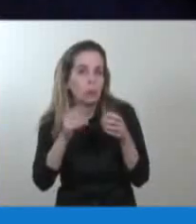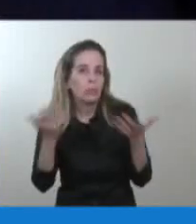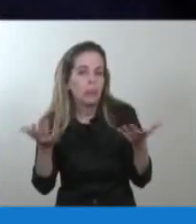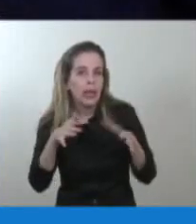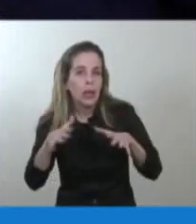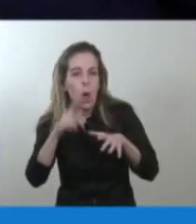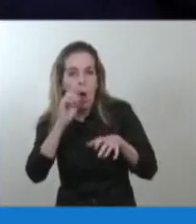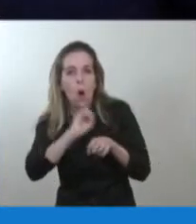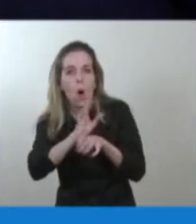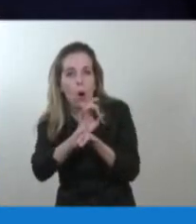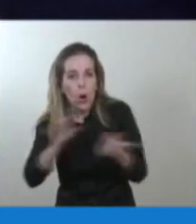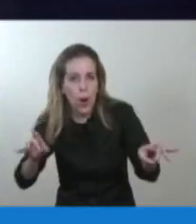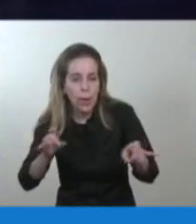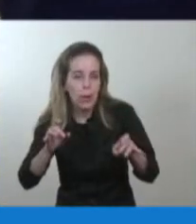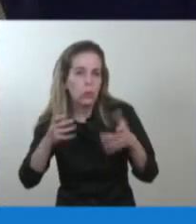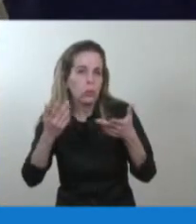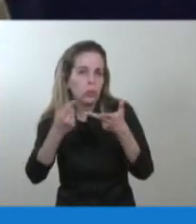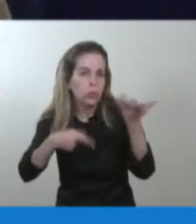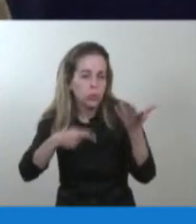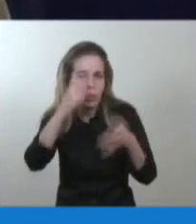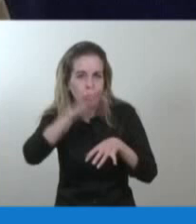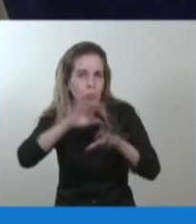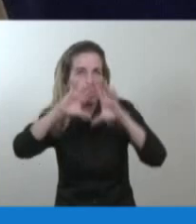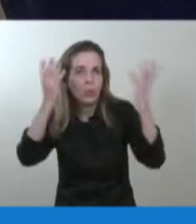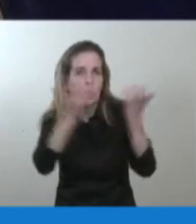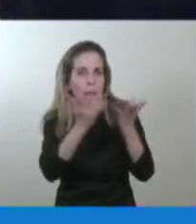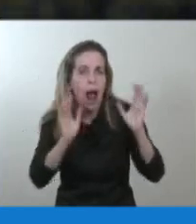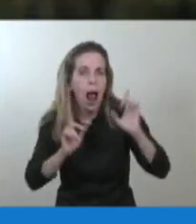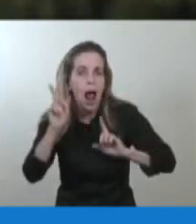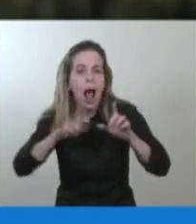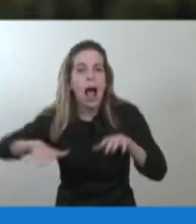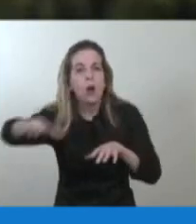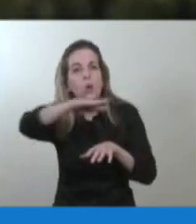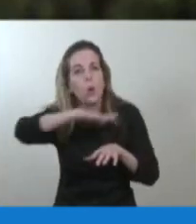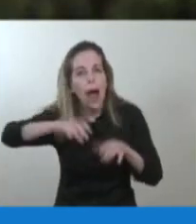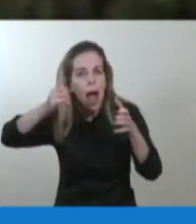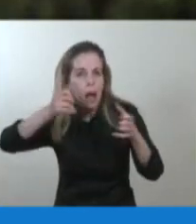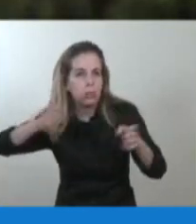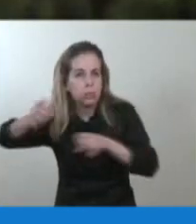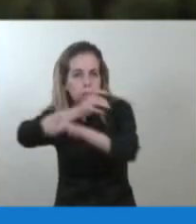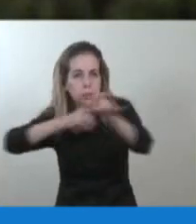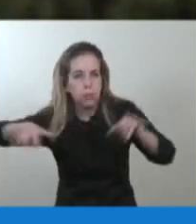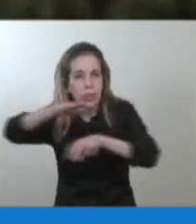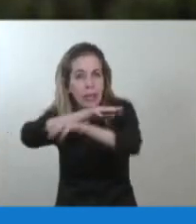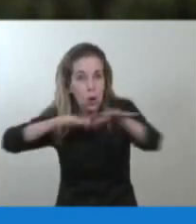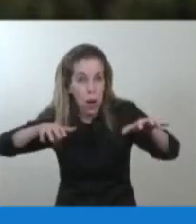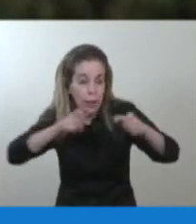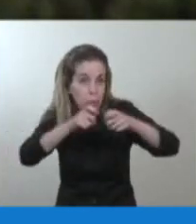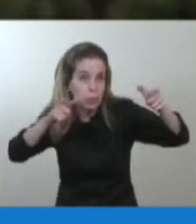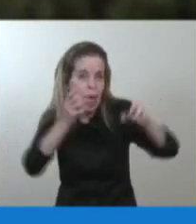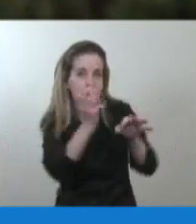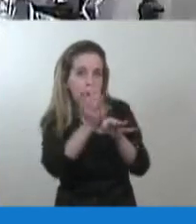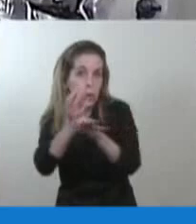que impide así como en las zonas de alta circulación no se pueden abrir las